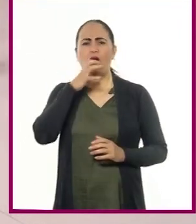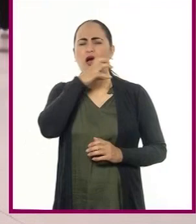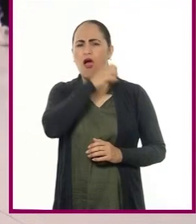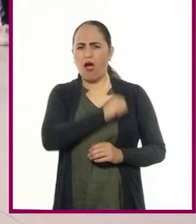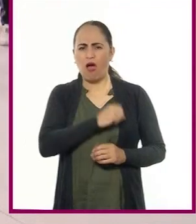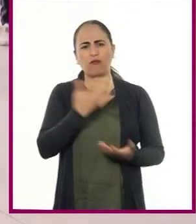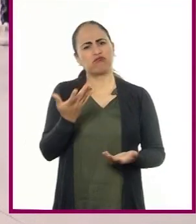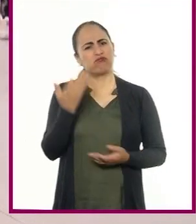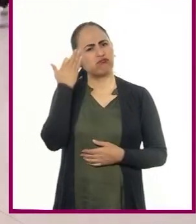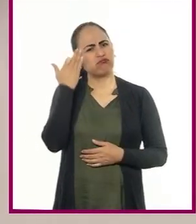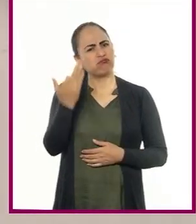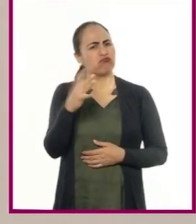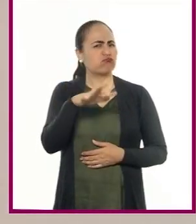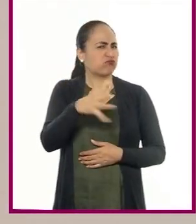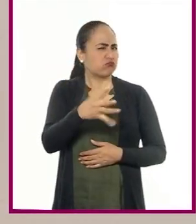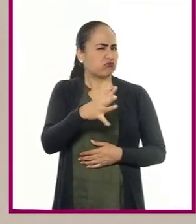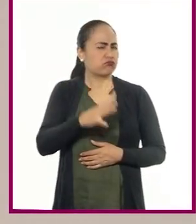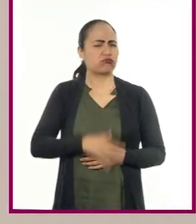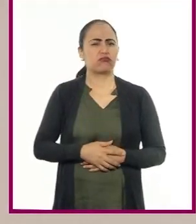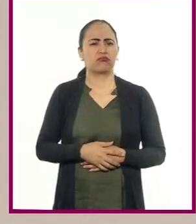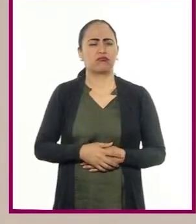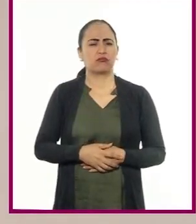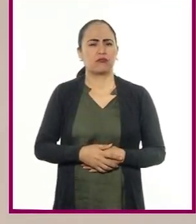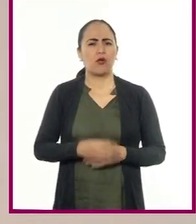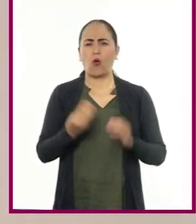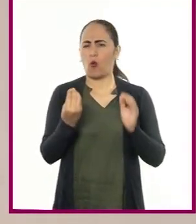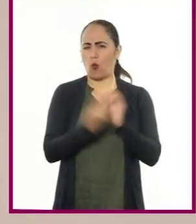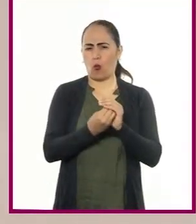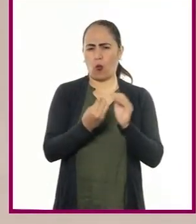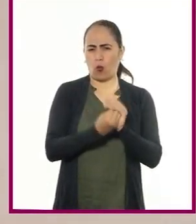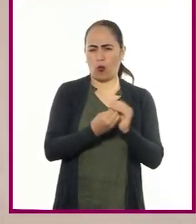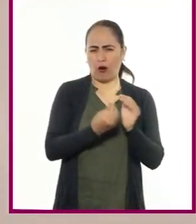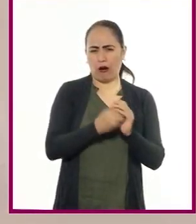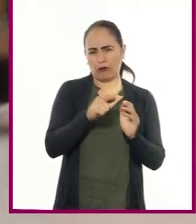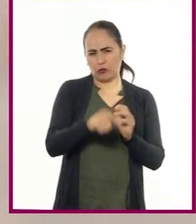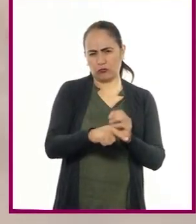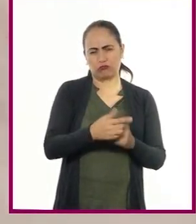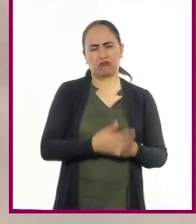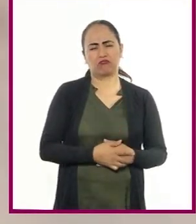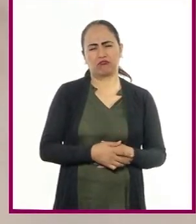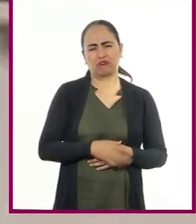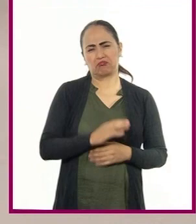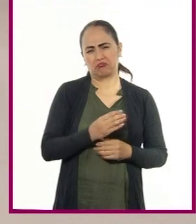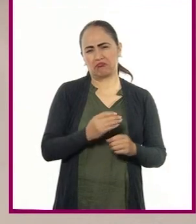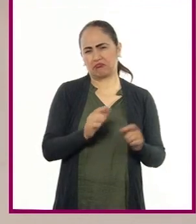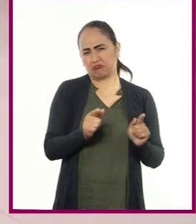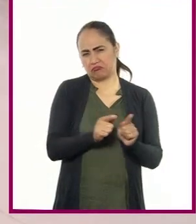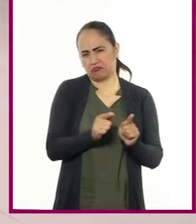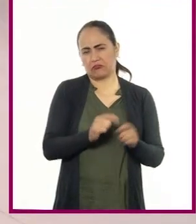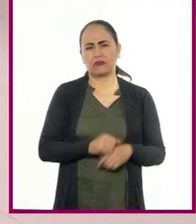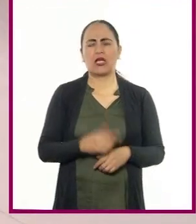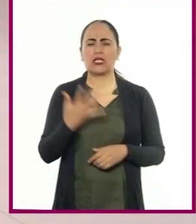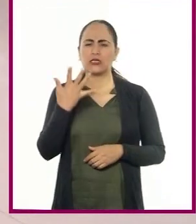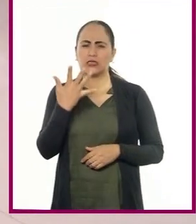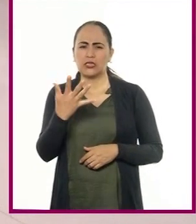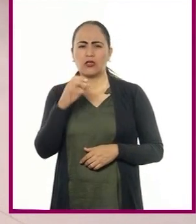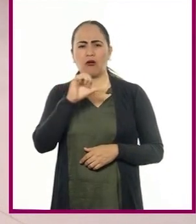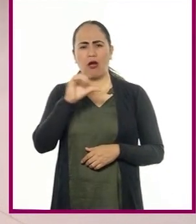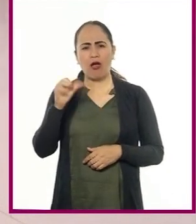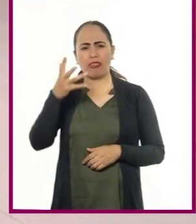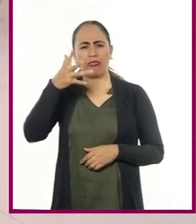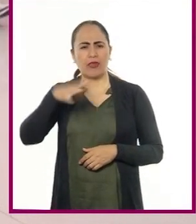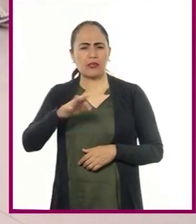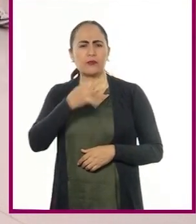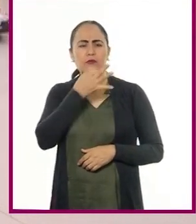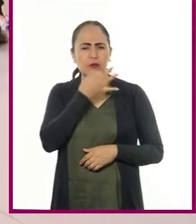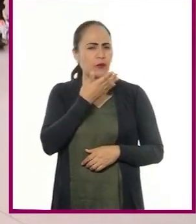calentamiento? Como nuestra sesión es corta, con 5 a 10 minutos está bien, pero en esta